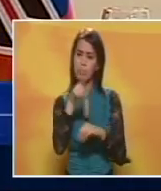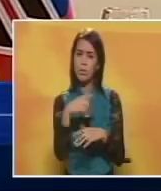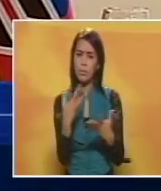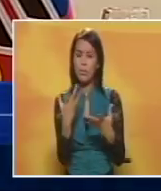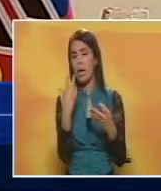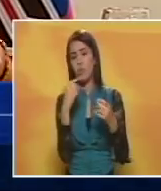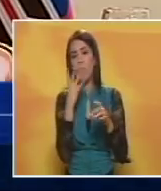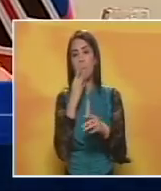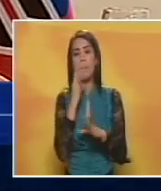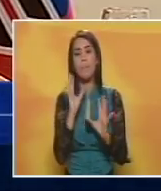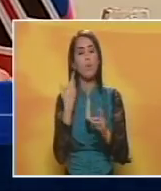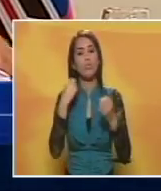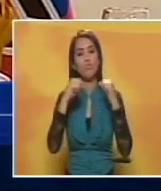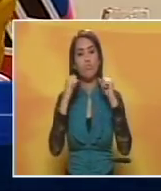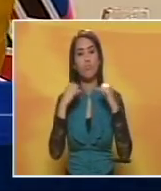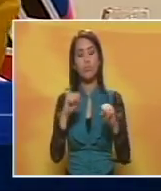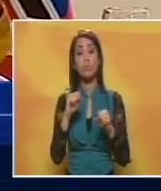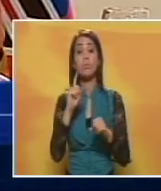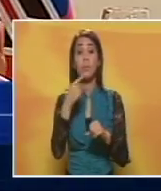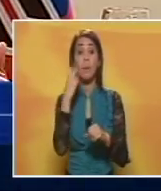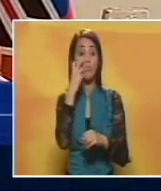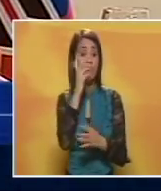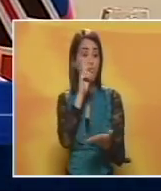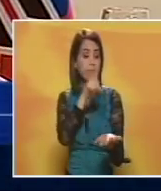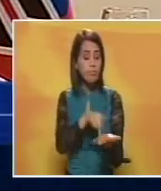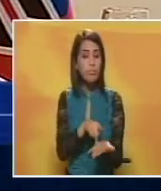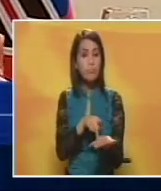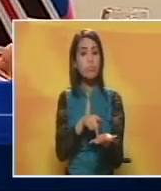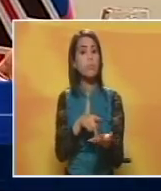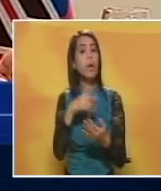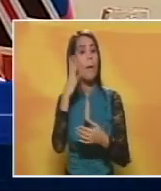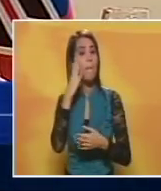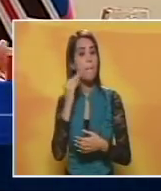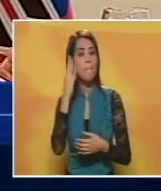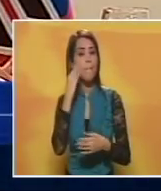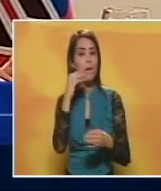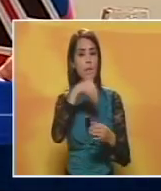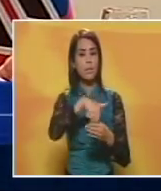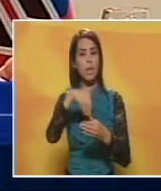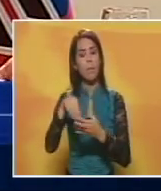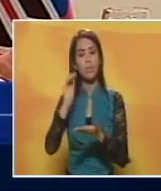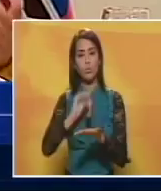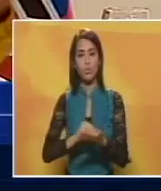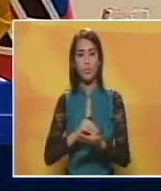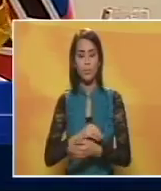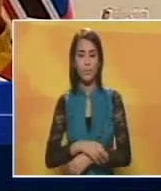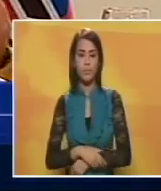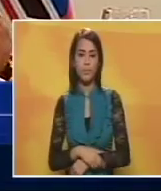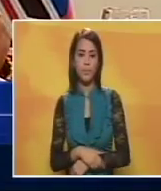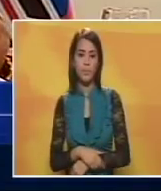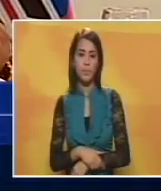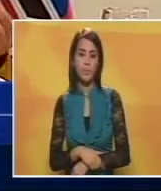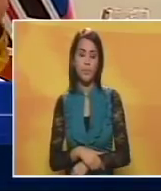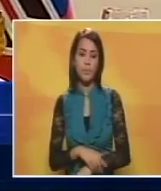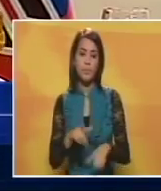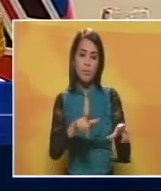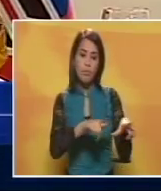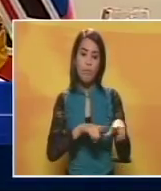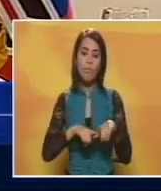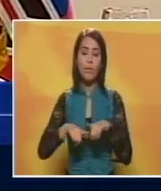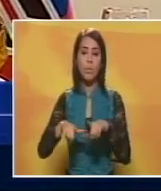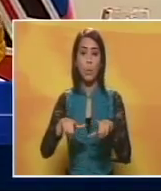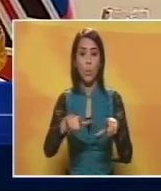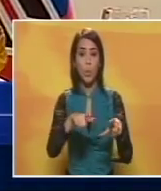son pilotos, para que hagan la experiencia del voto una vez más. Los sitios los vamos